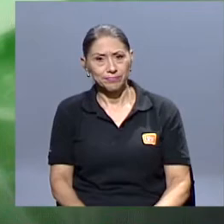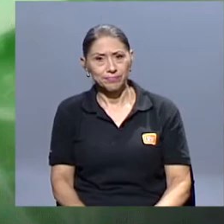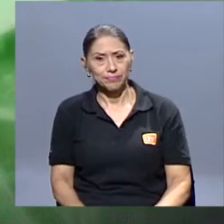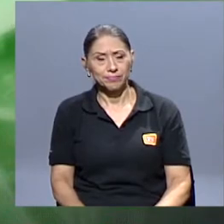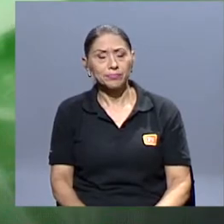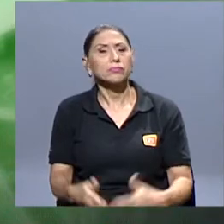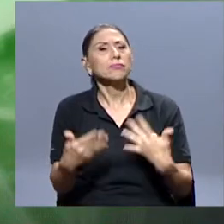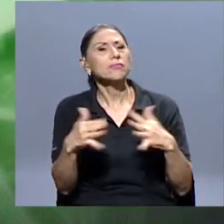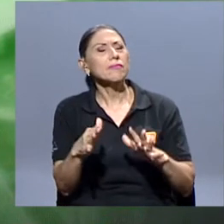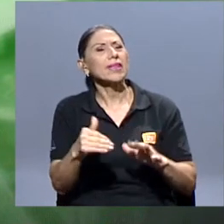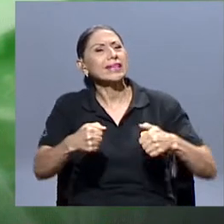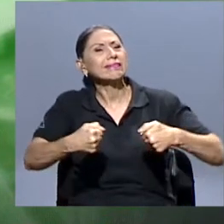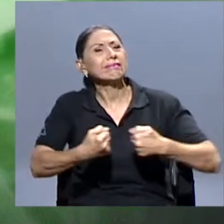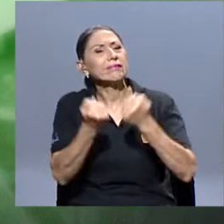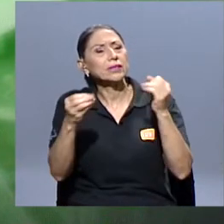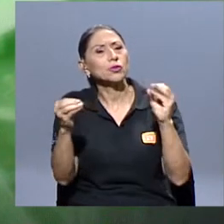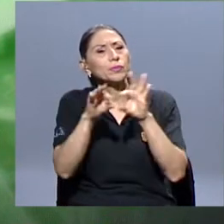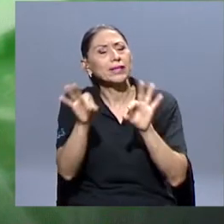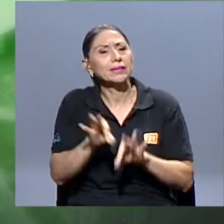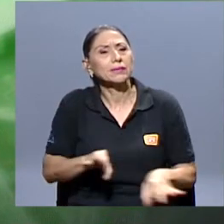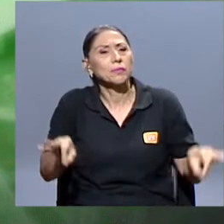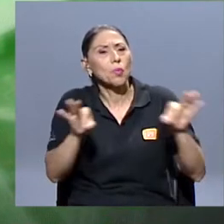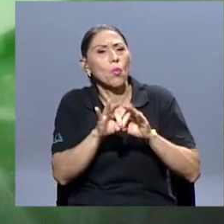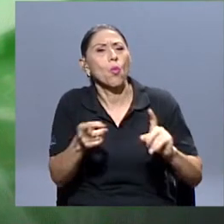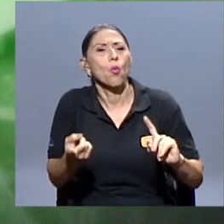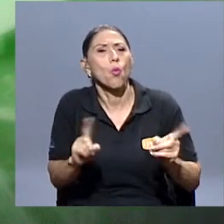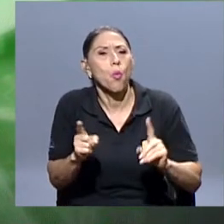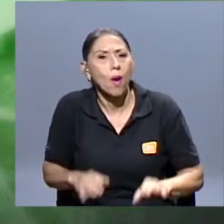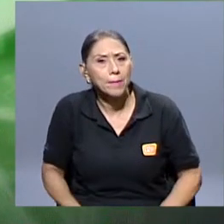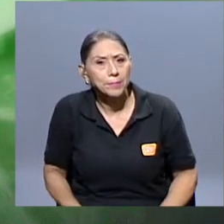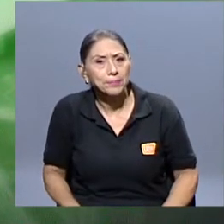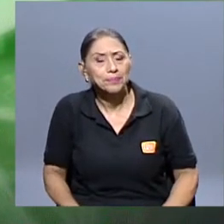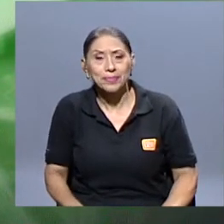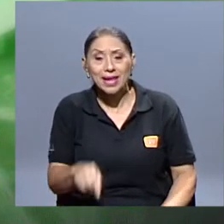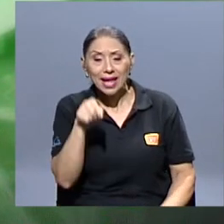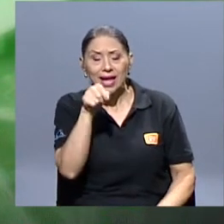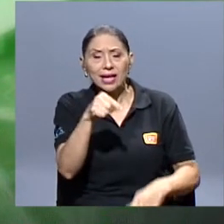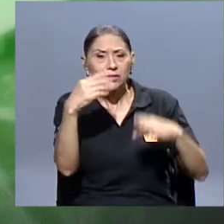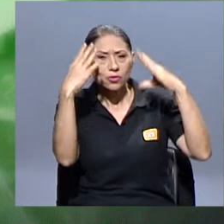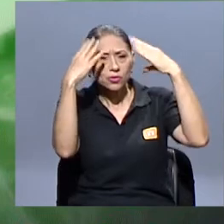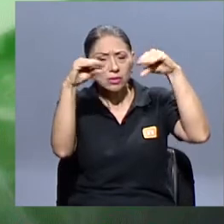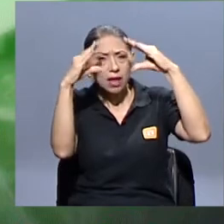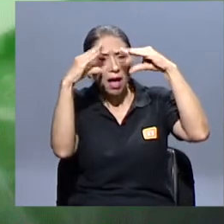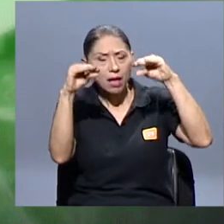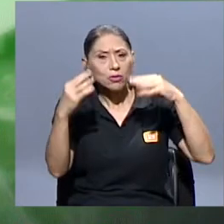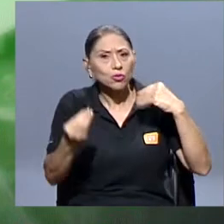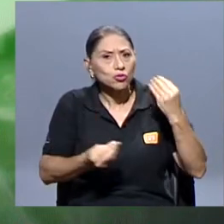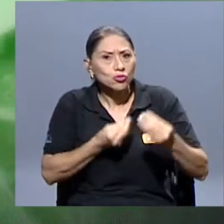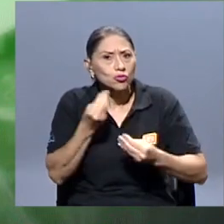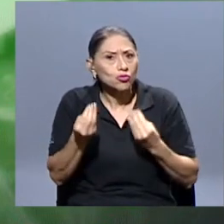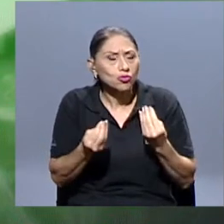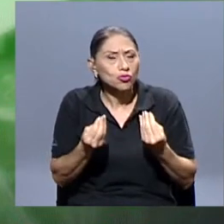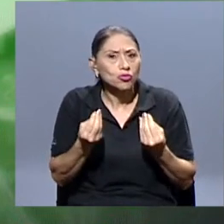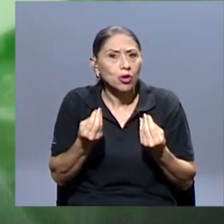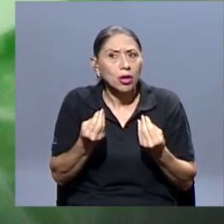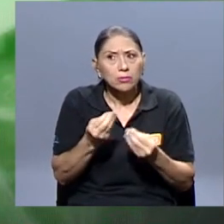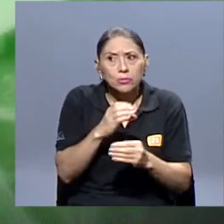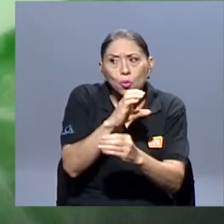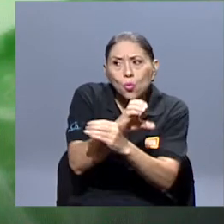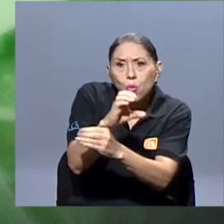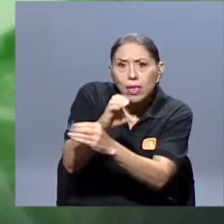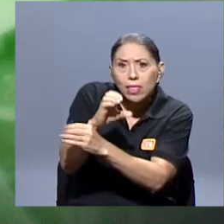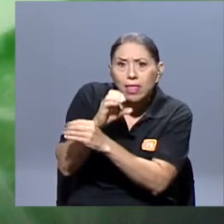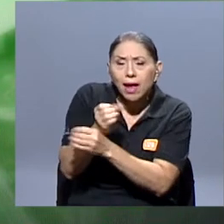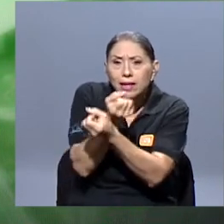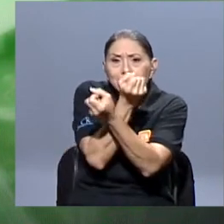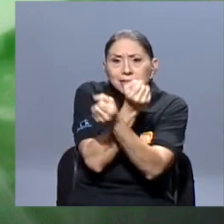podría ser el reto más importante que estamos enfrentando y cómo esos datos podrían de algún modo salvaguardar vidas en un momento